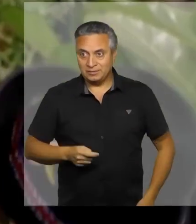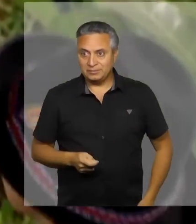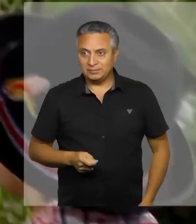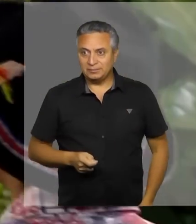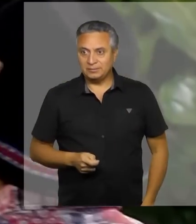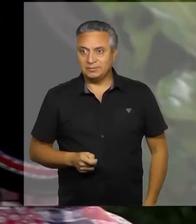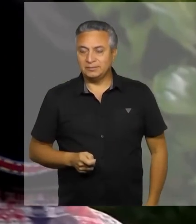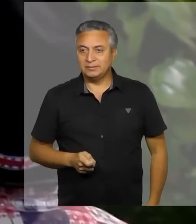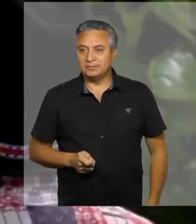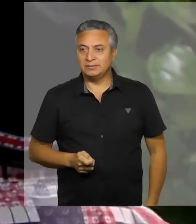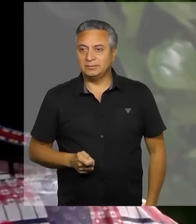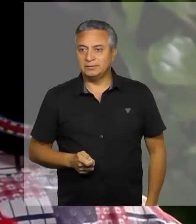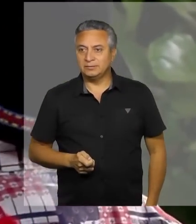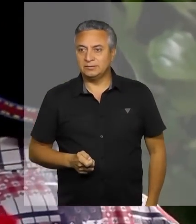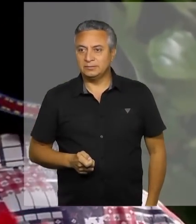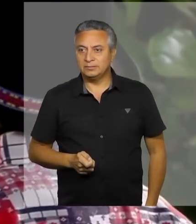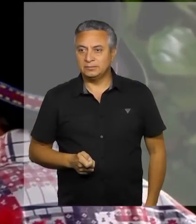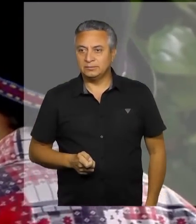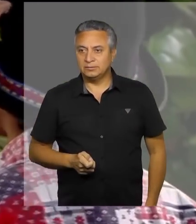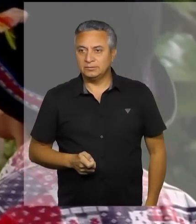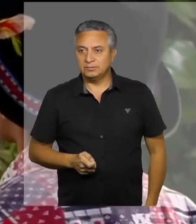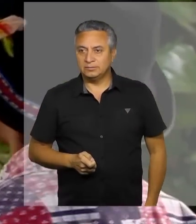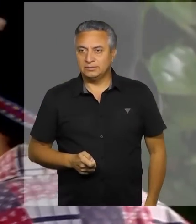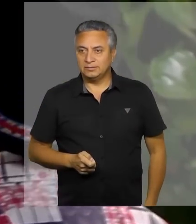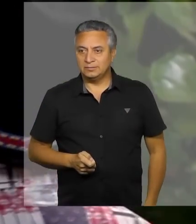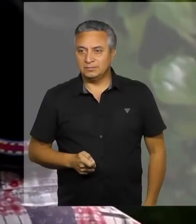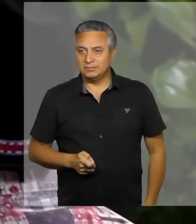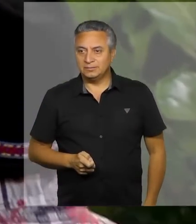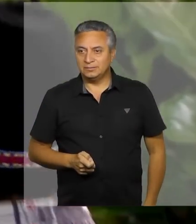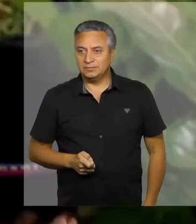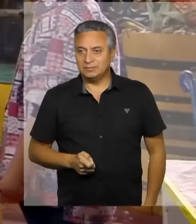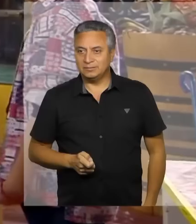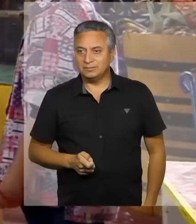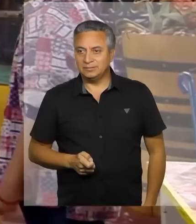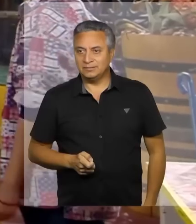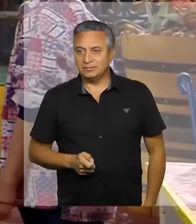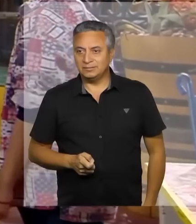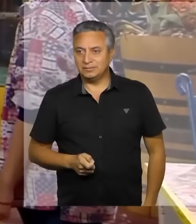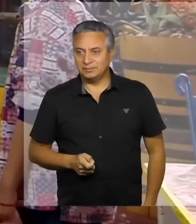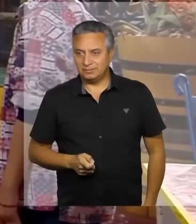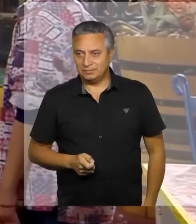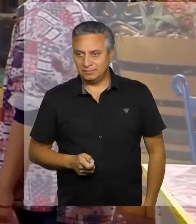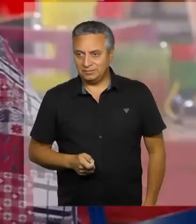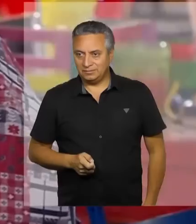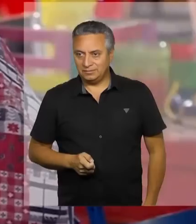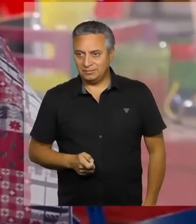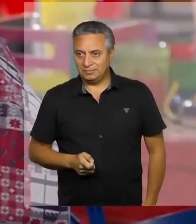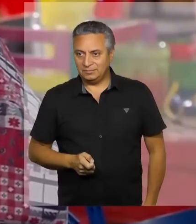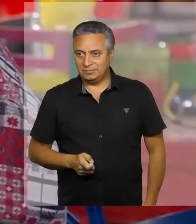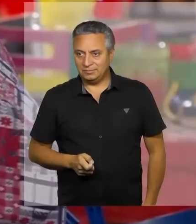No, mi amor, mira, es mejor que la cantes tú. Mírame a mí, estoy hecho un desastre.